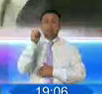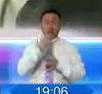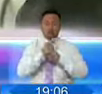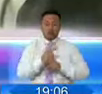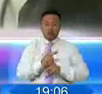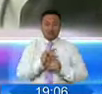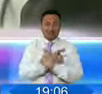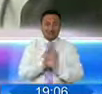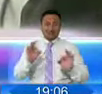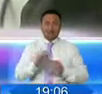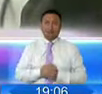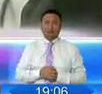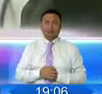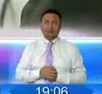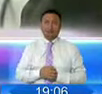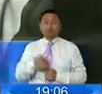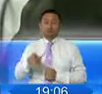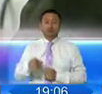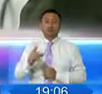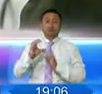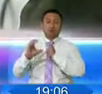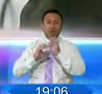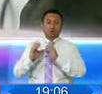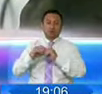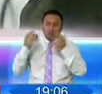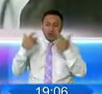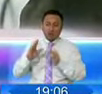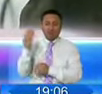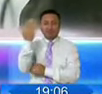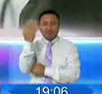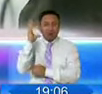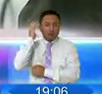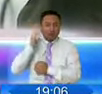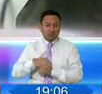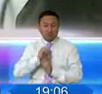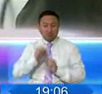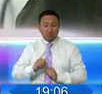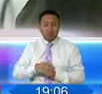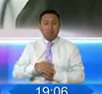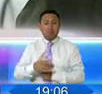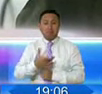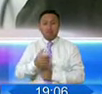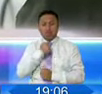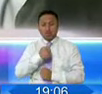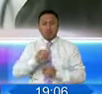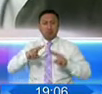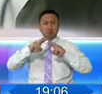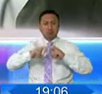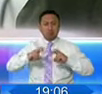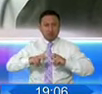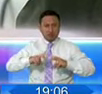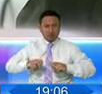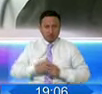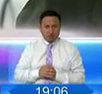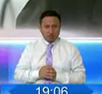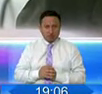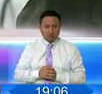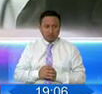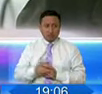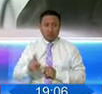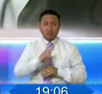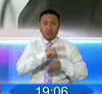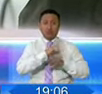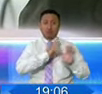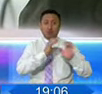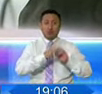réplica. Cuando un medio de comunicación ha pretendido realizar periodismo investigativo que no estaba de acuerdo con